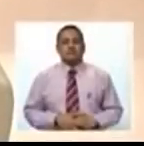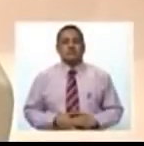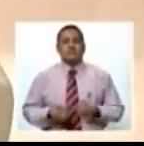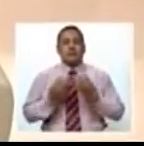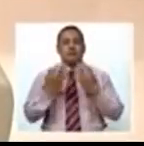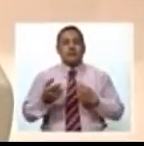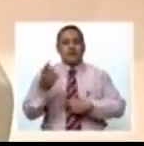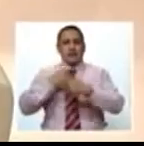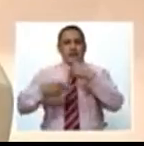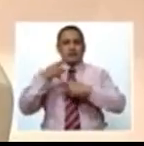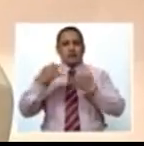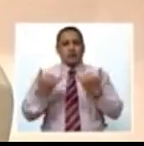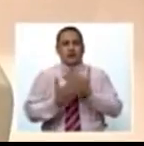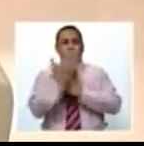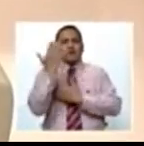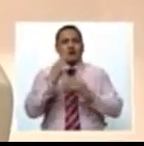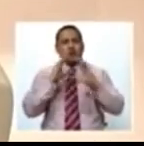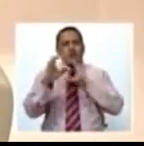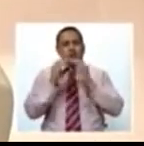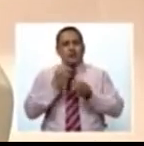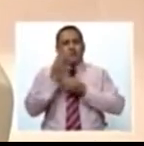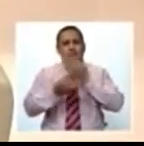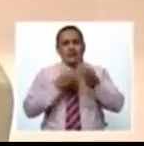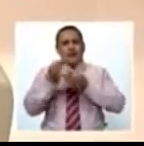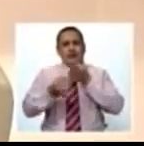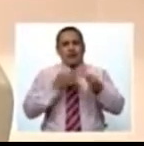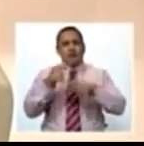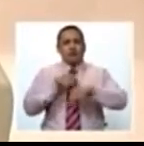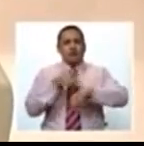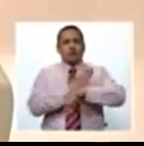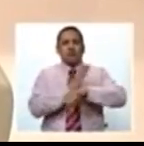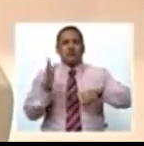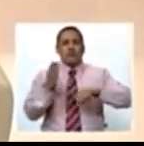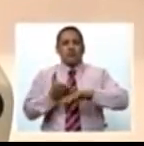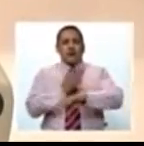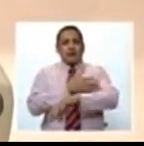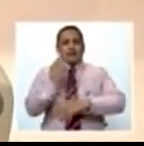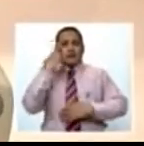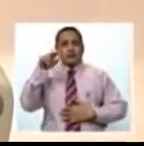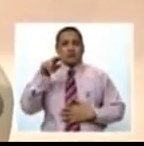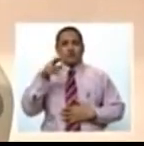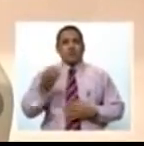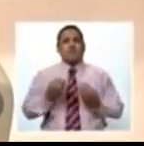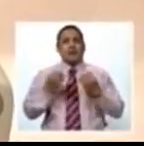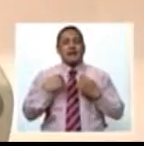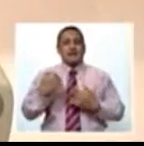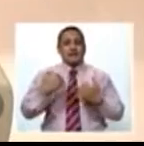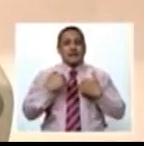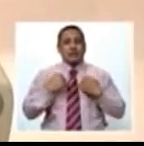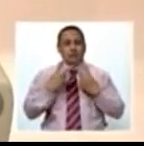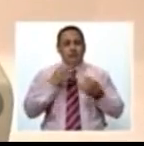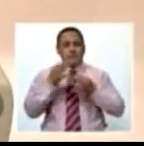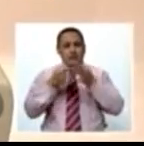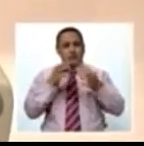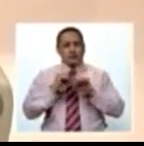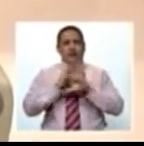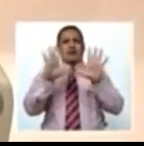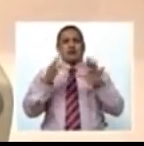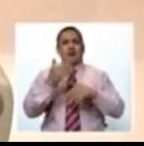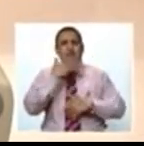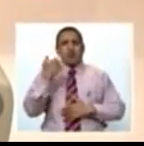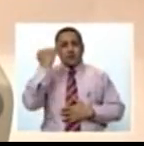Estamos ya de regreso esta mañana comentando acerca del plazo razonable para tener mayores alcances, para tener mejor